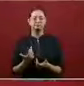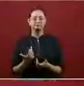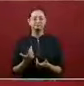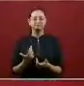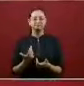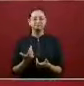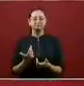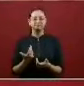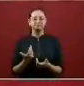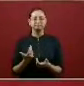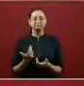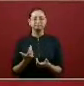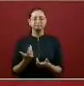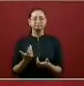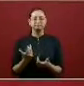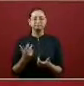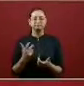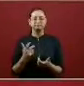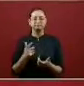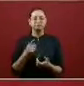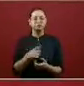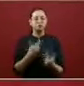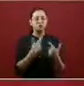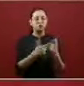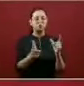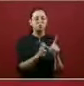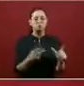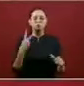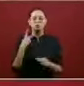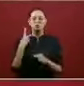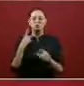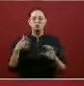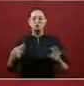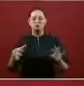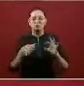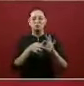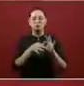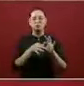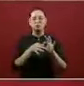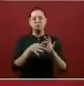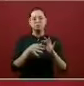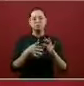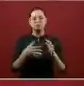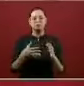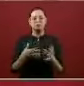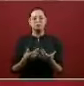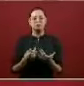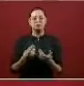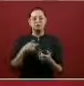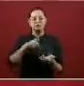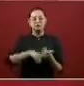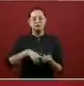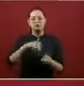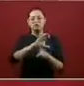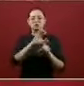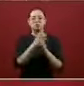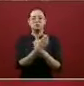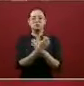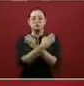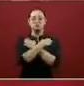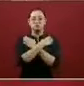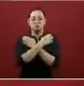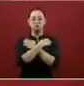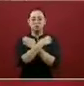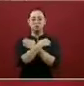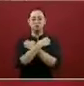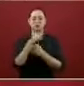incluso vinculadas a partidos y las comisiones de educación en